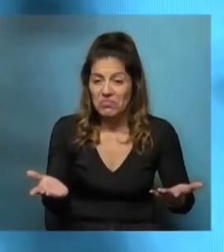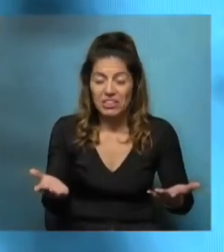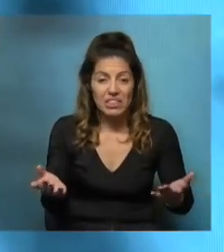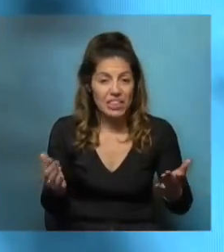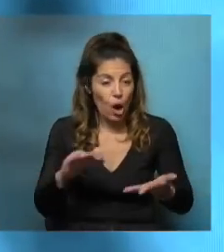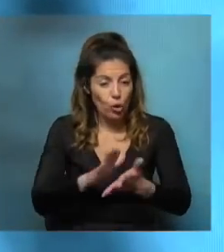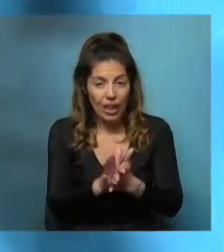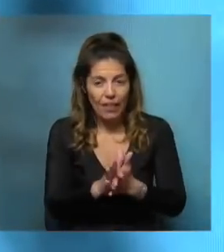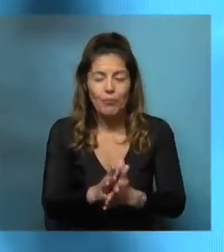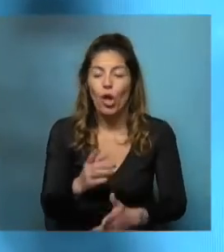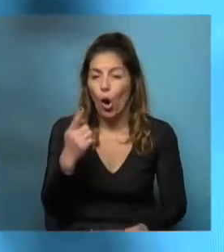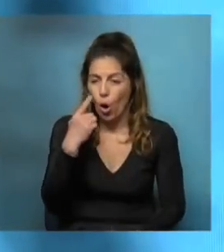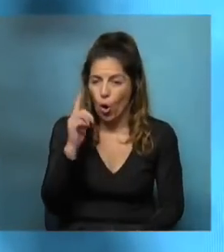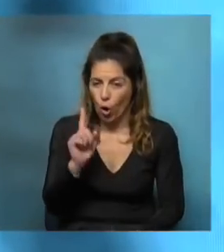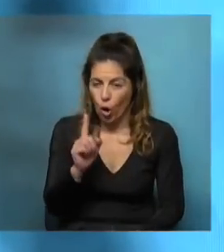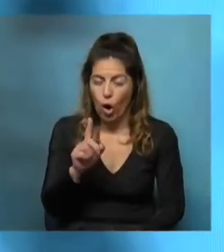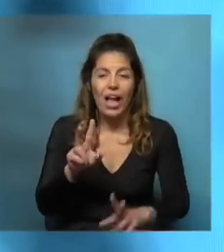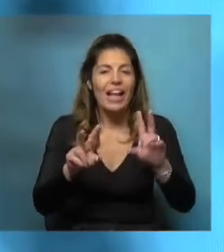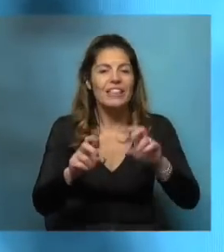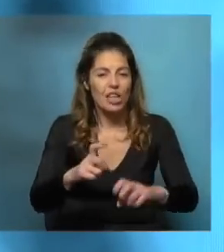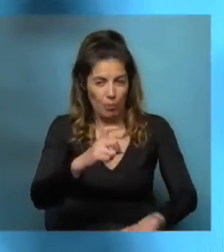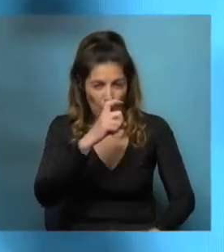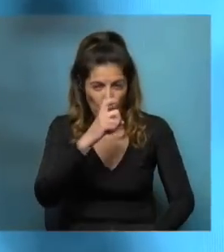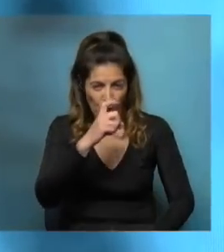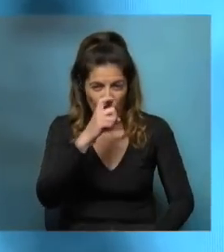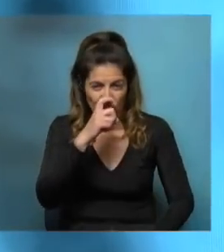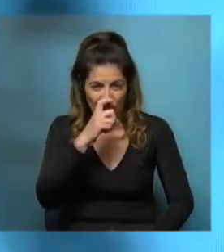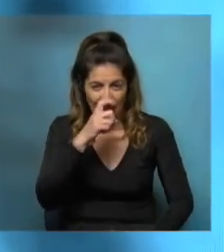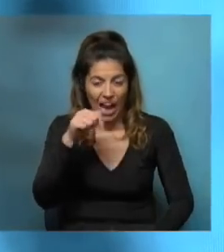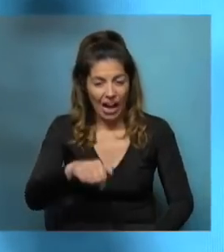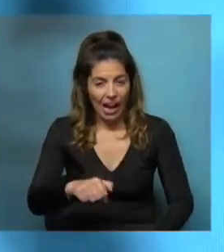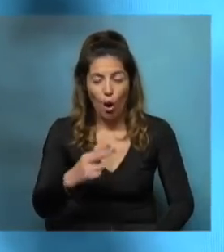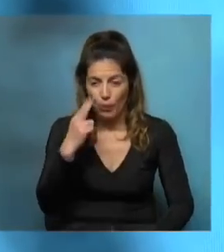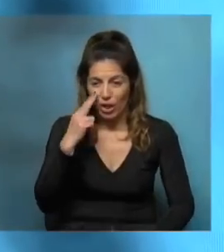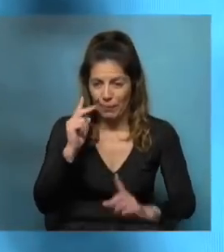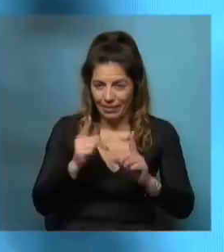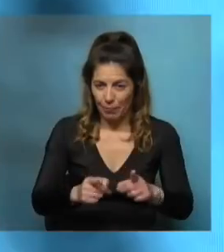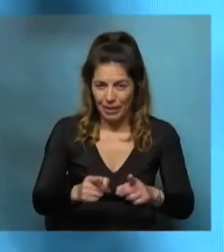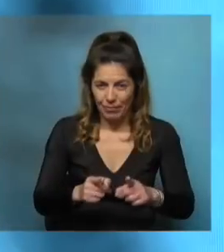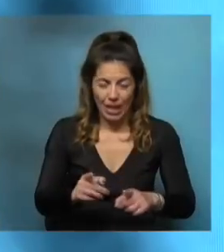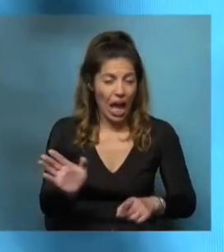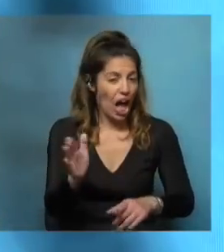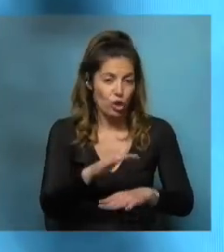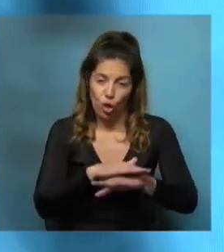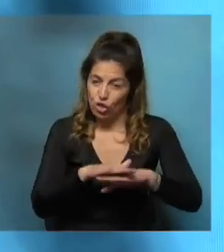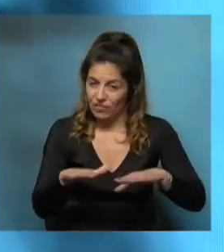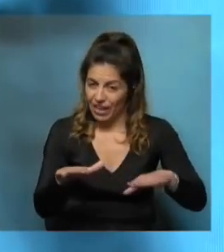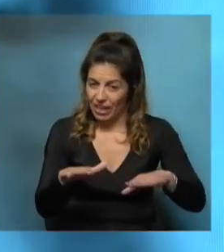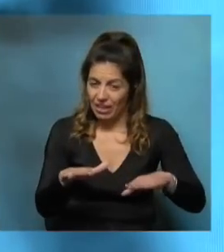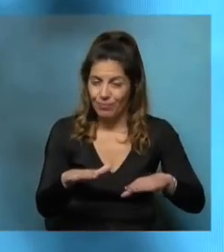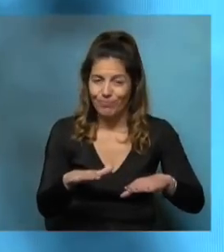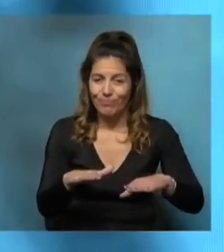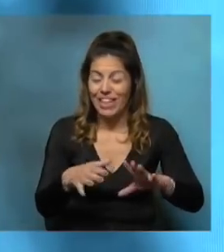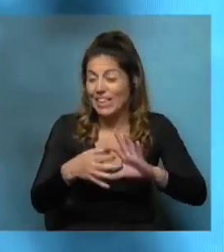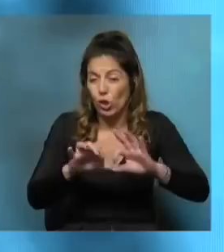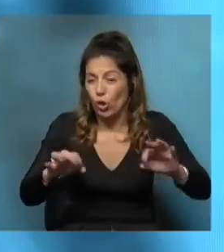el tema Buenos Aires nos afecta un poco claro a todo nivel es una